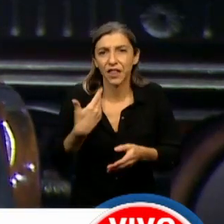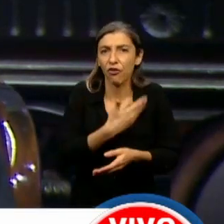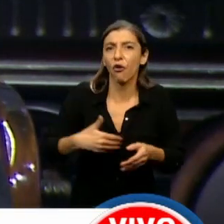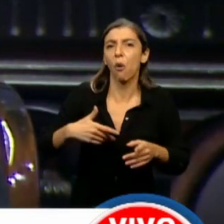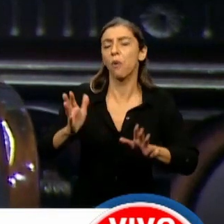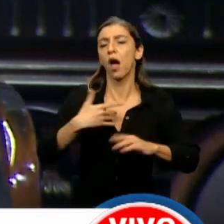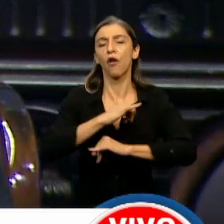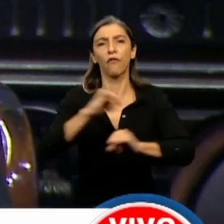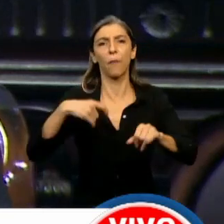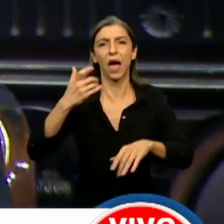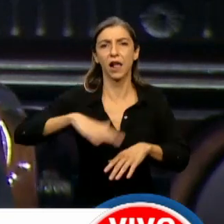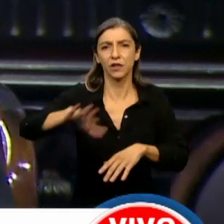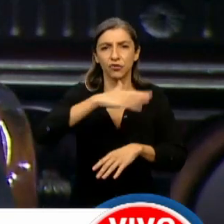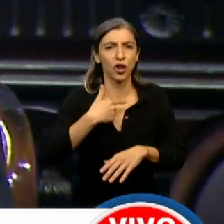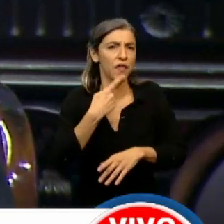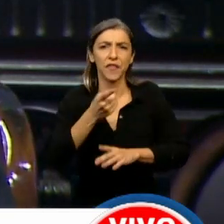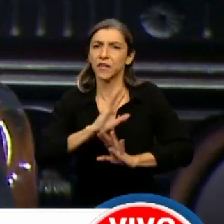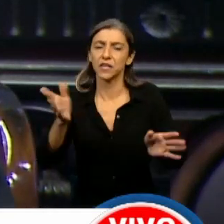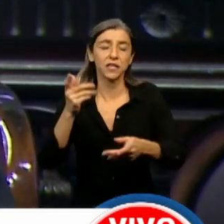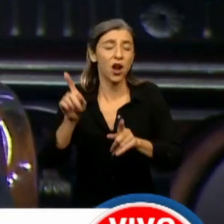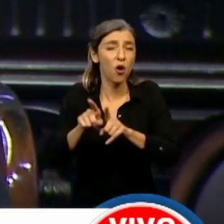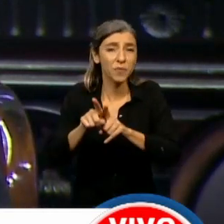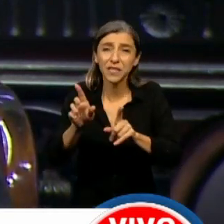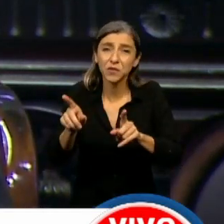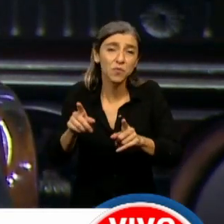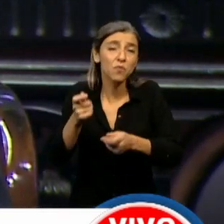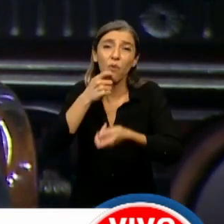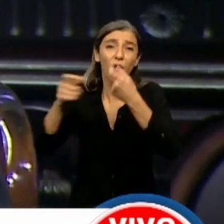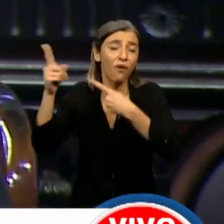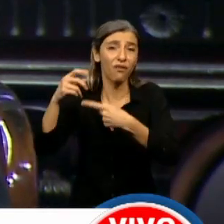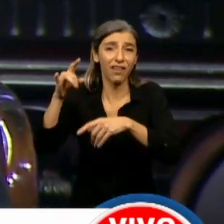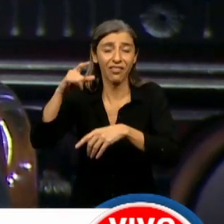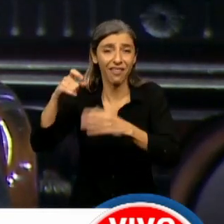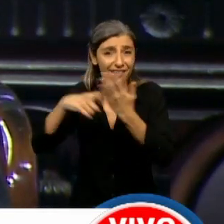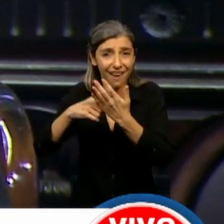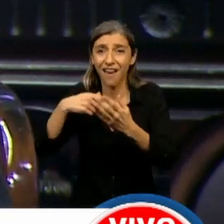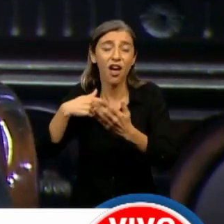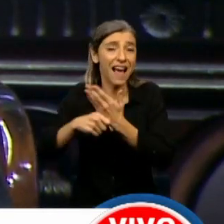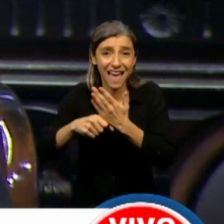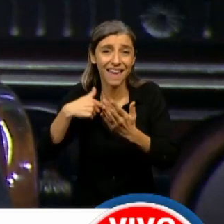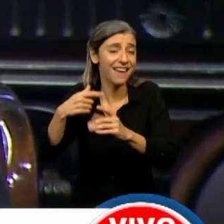votantes, como el cierre de las exportaciones de carnes. Pero para los demás, no.